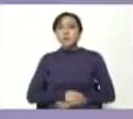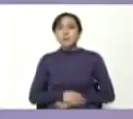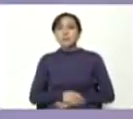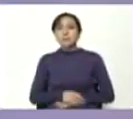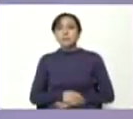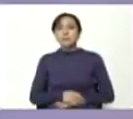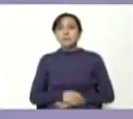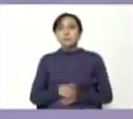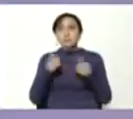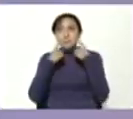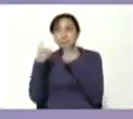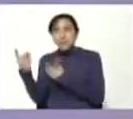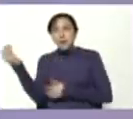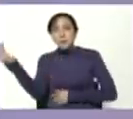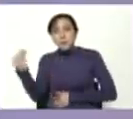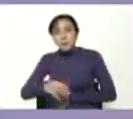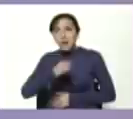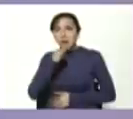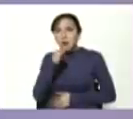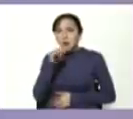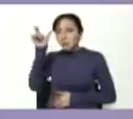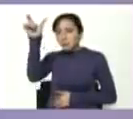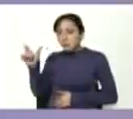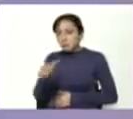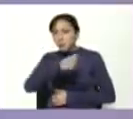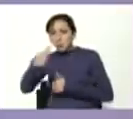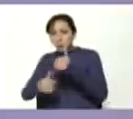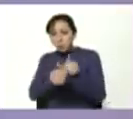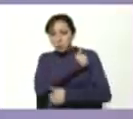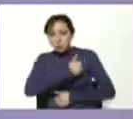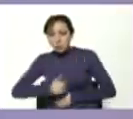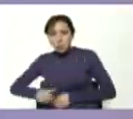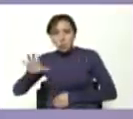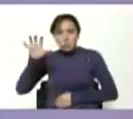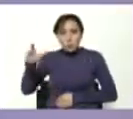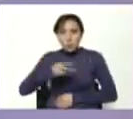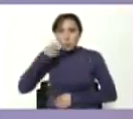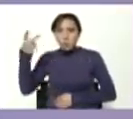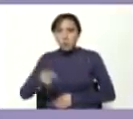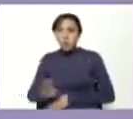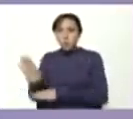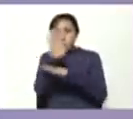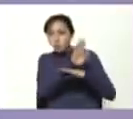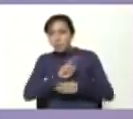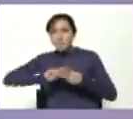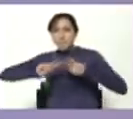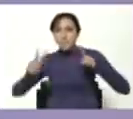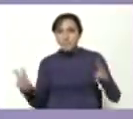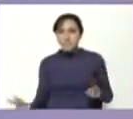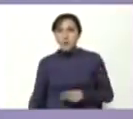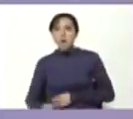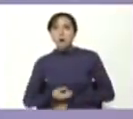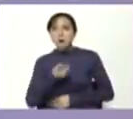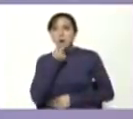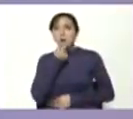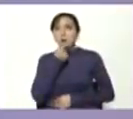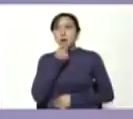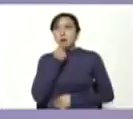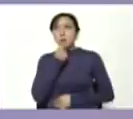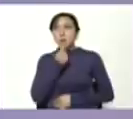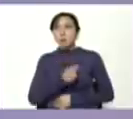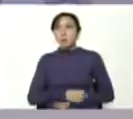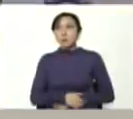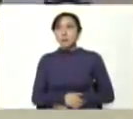esta gestión, escuchamos de inmediato al Vicepresidente Sectorial de Soberanía Política, Seguridad y Paz, General en Jefe Vladimir Padrino López.